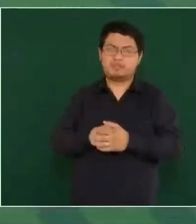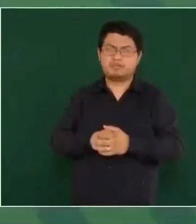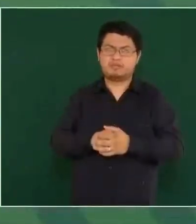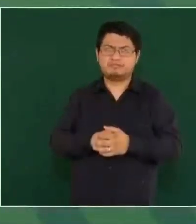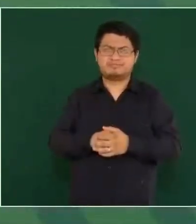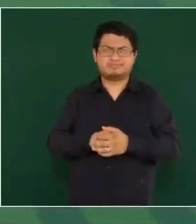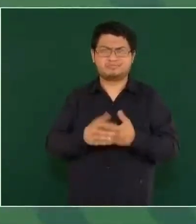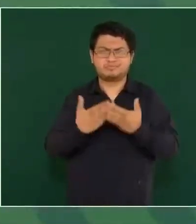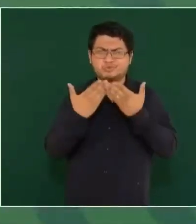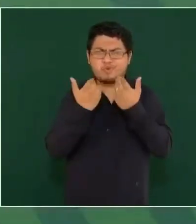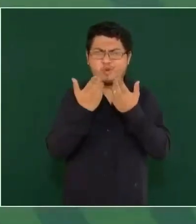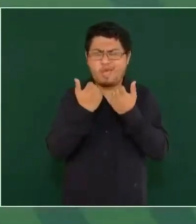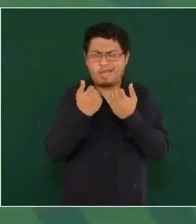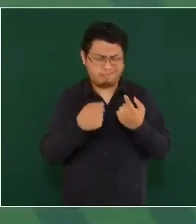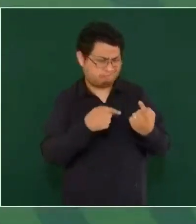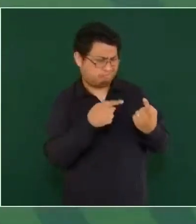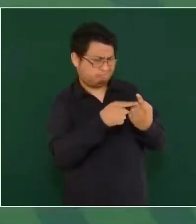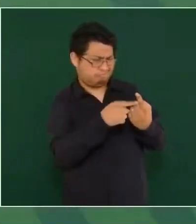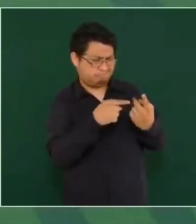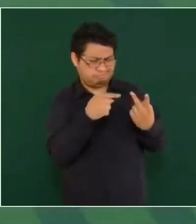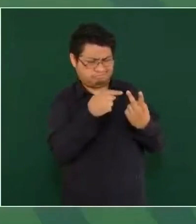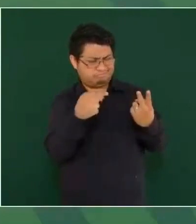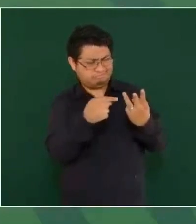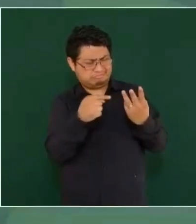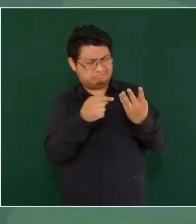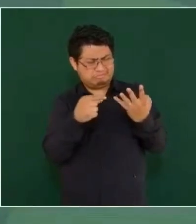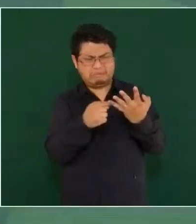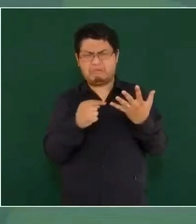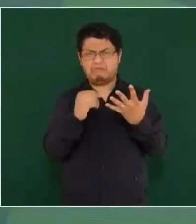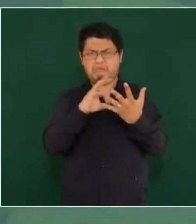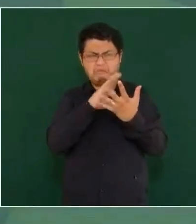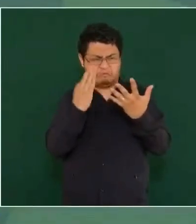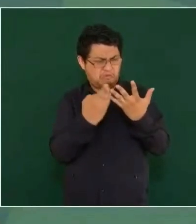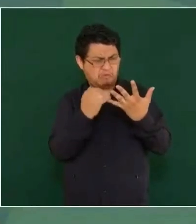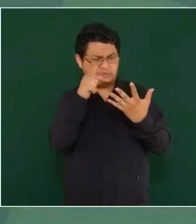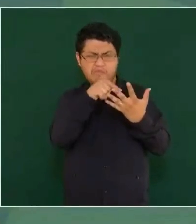razas eso no existe